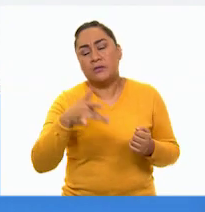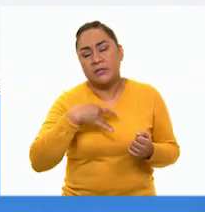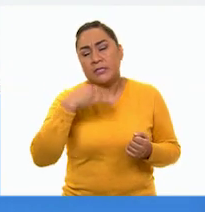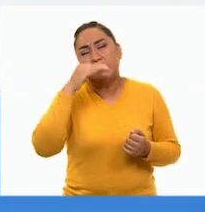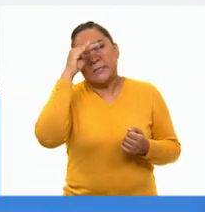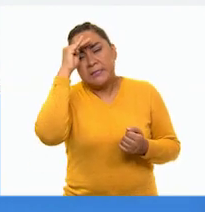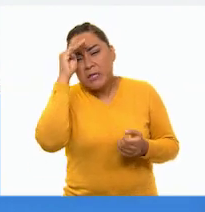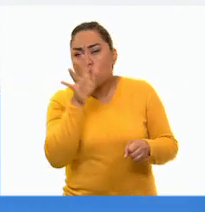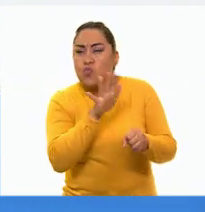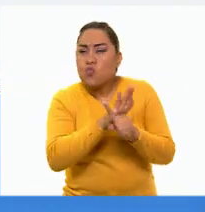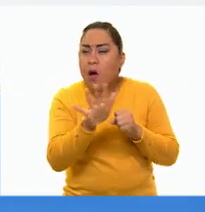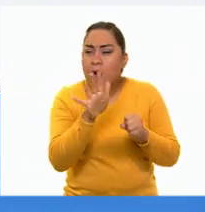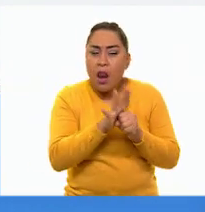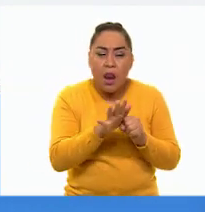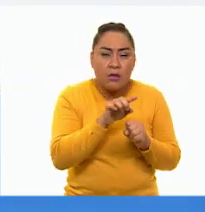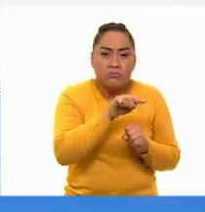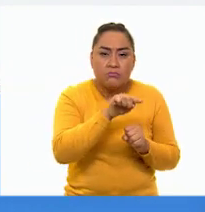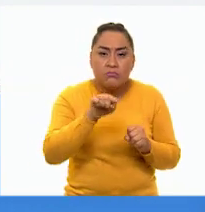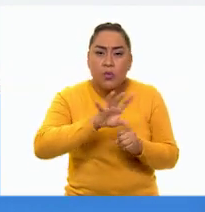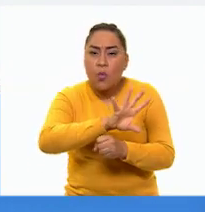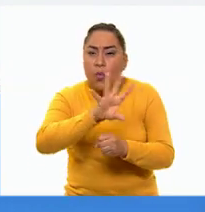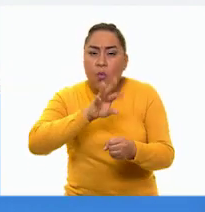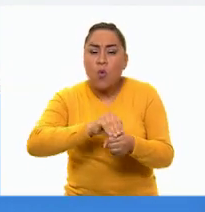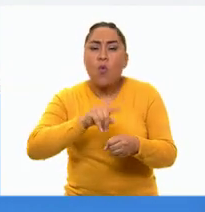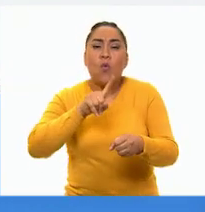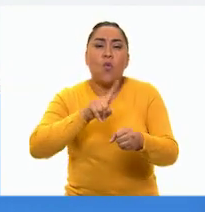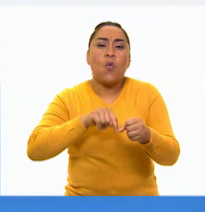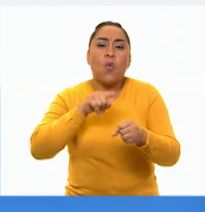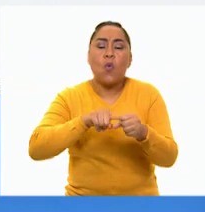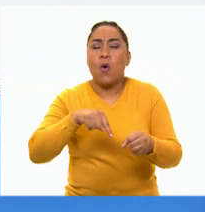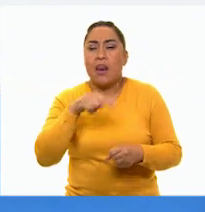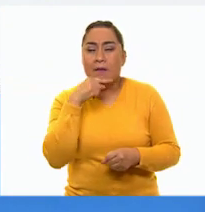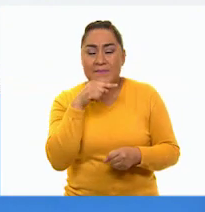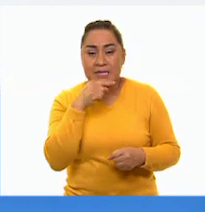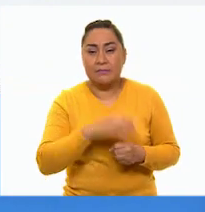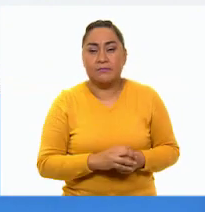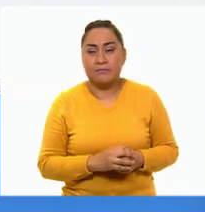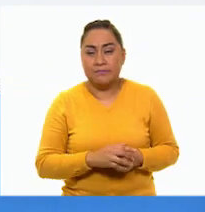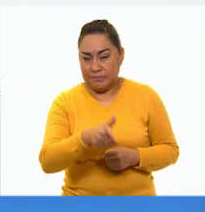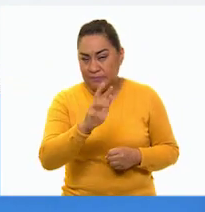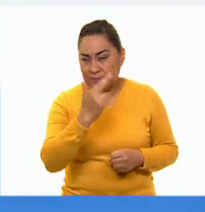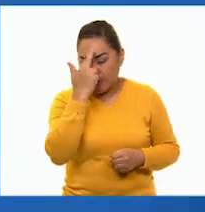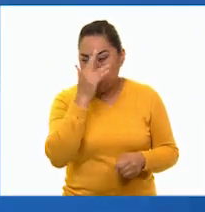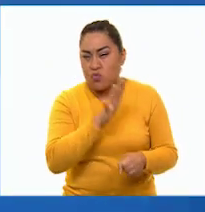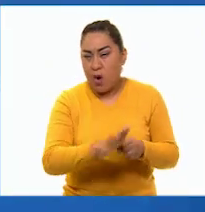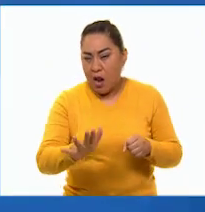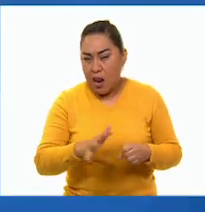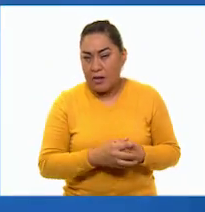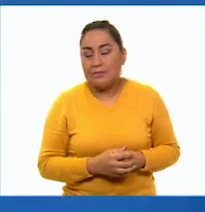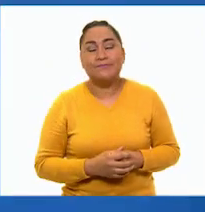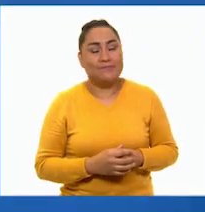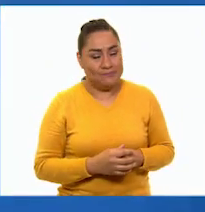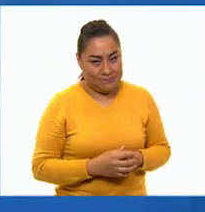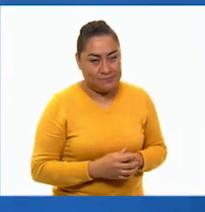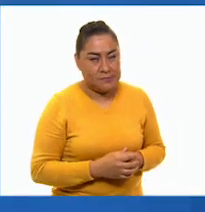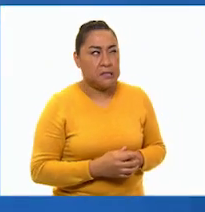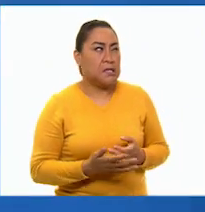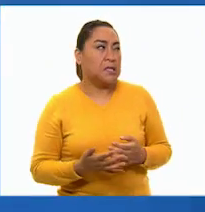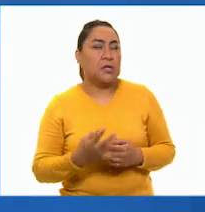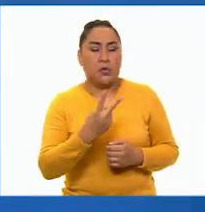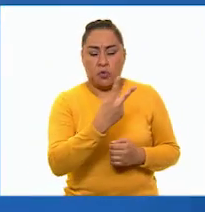las posibles cantidades de los lápices de colores. ¿Recuerdan cuáles eran? Sí, maestra, estaba entre